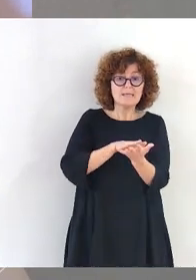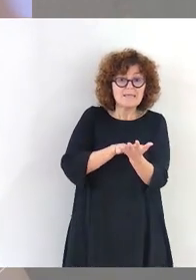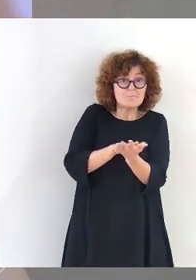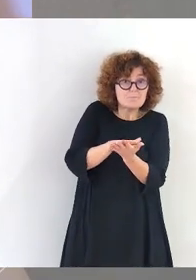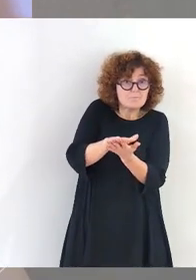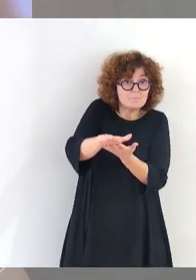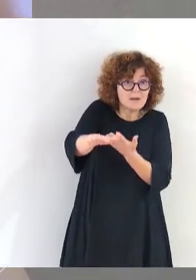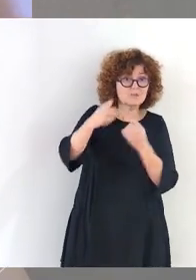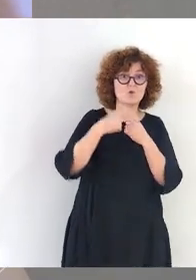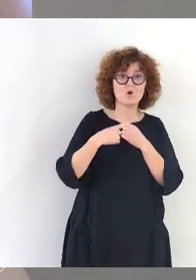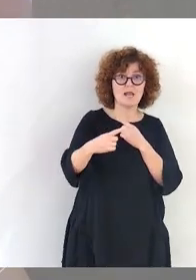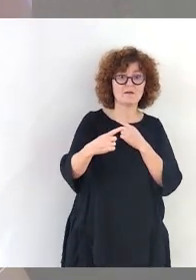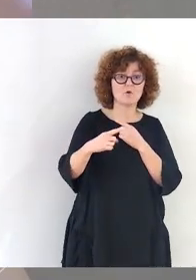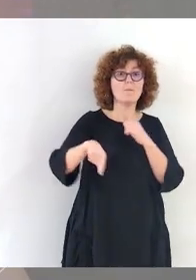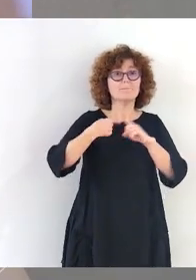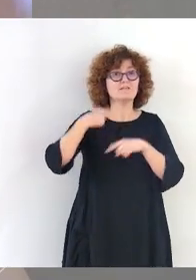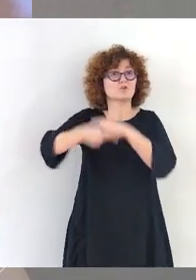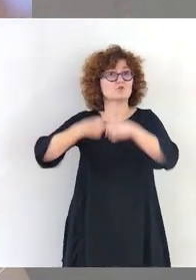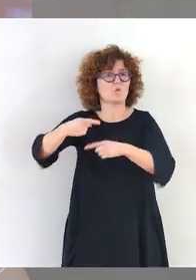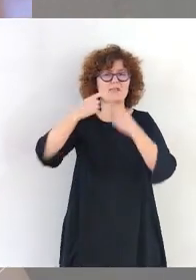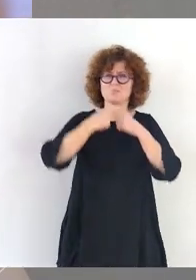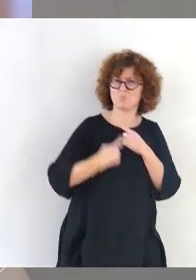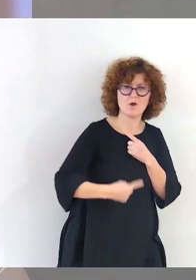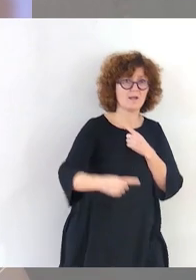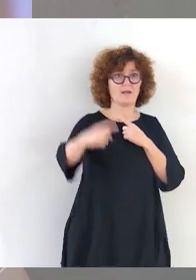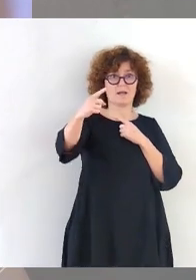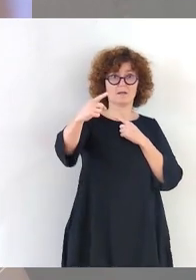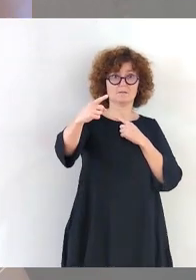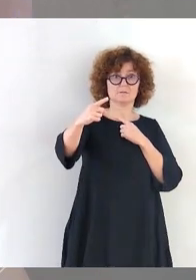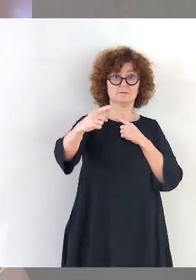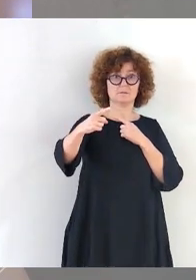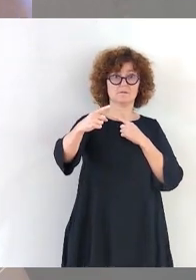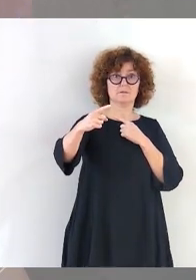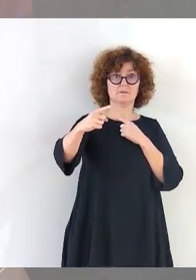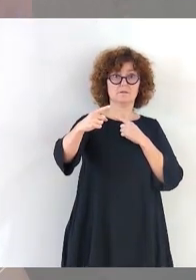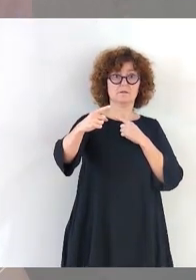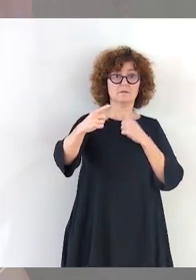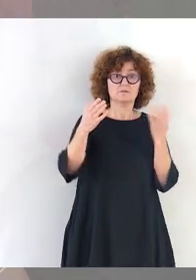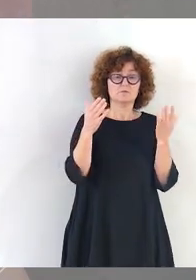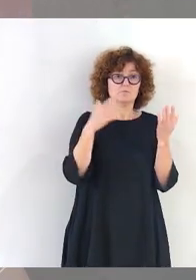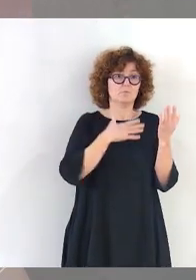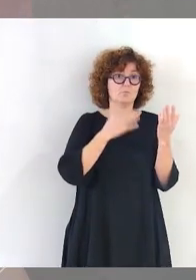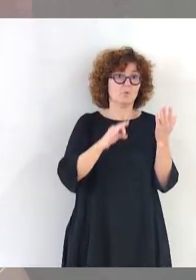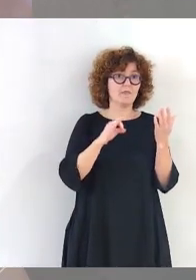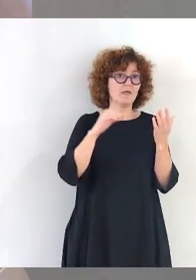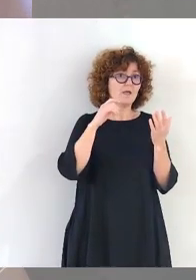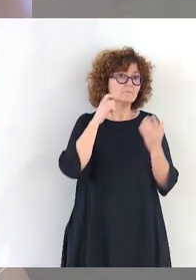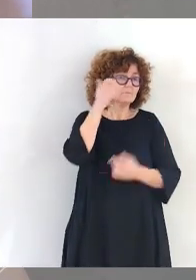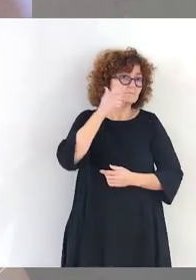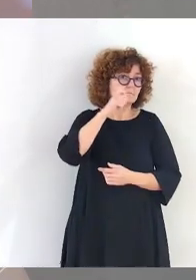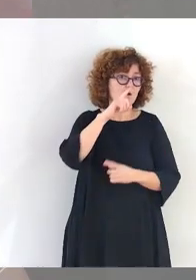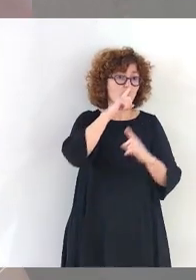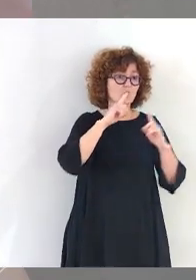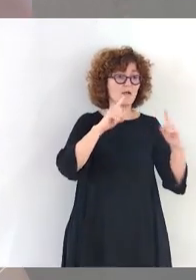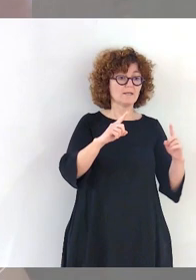todo de consecuencias larguísimas y con ciclos de proyecto que tienden a durar un año los y con crisis empezando en todas